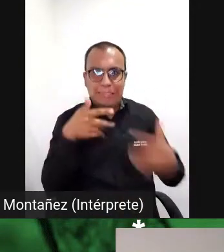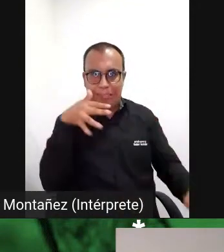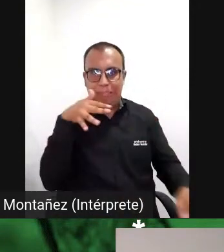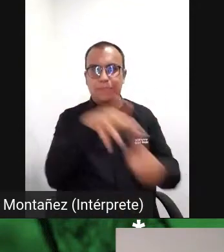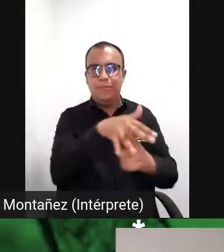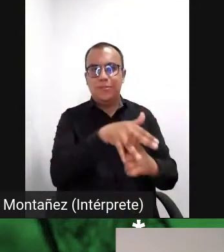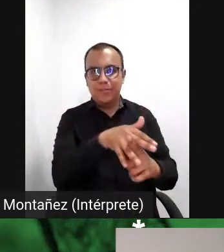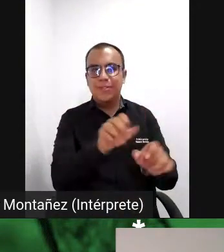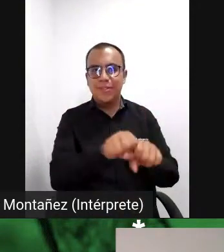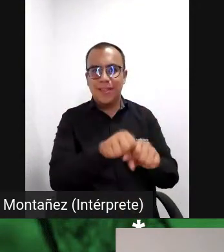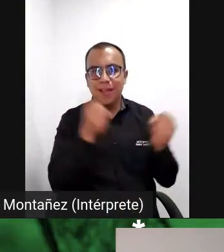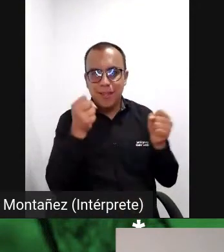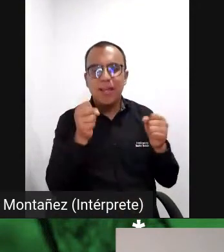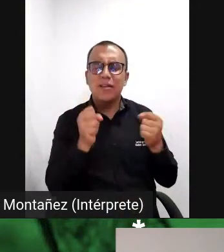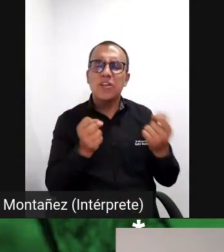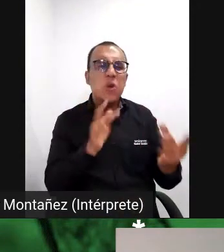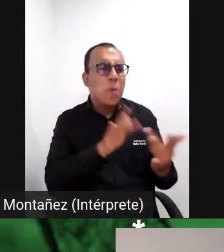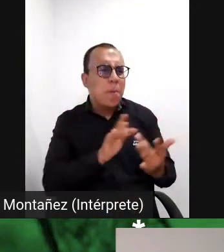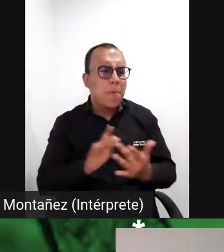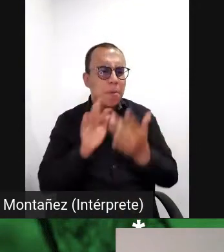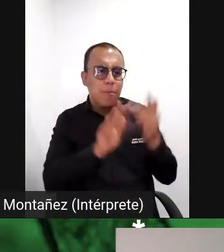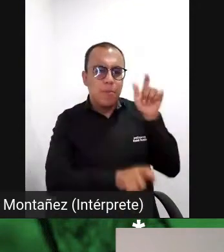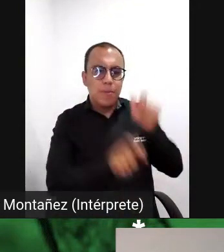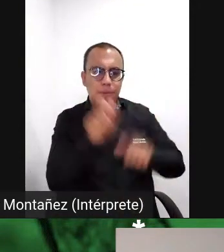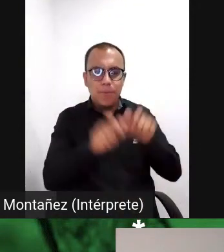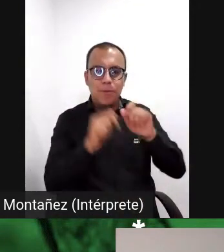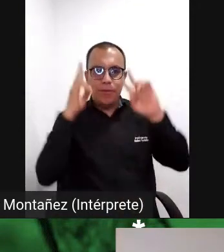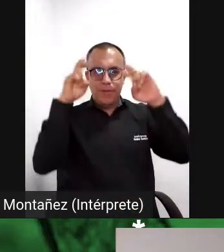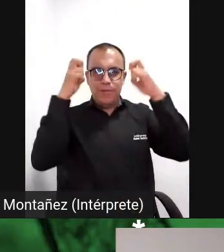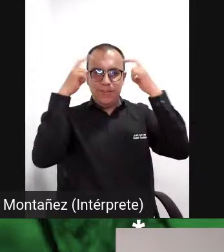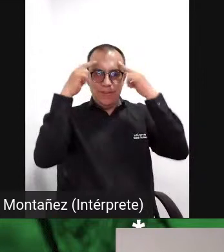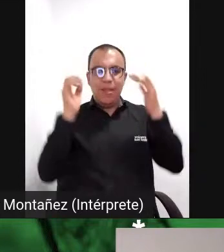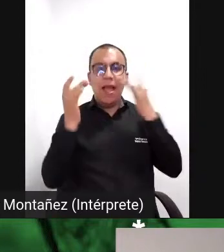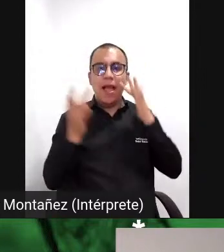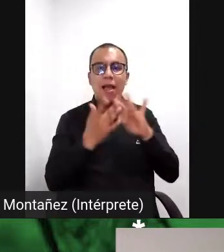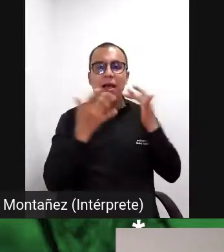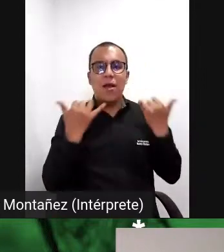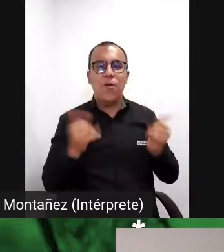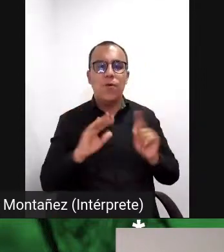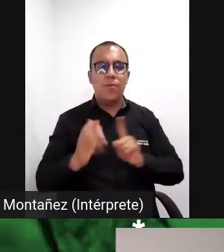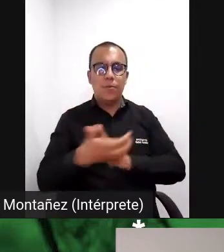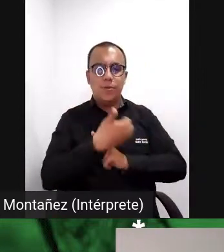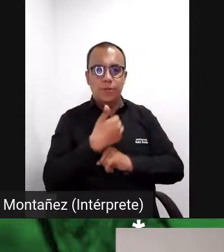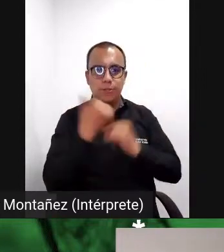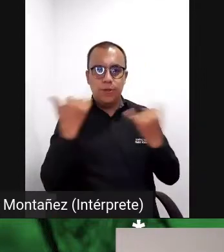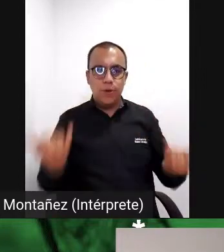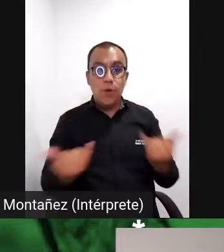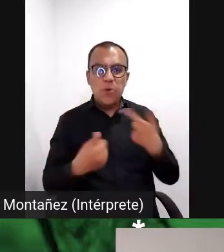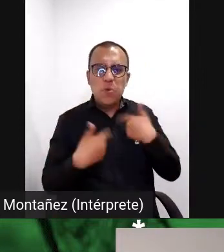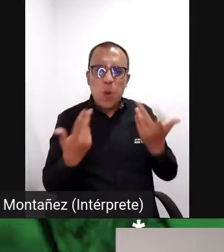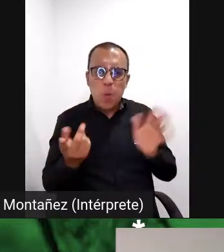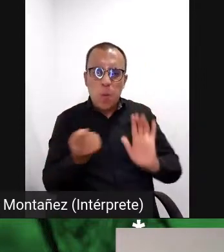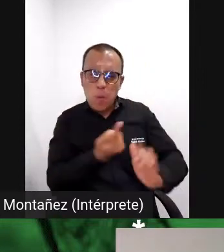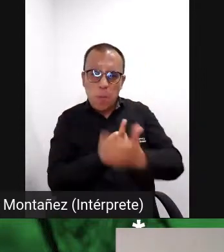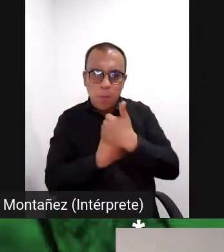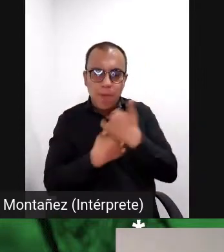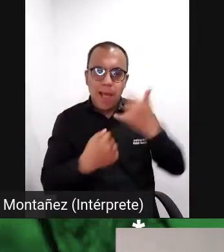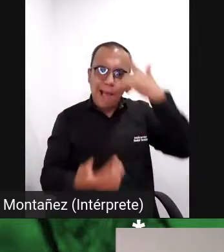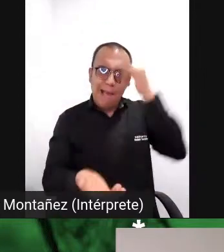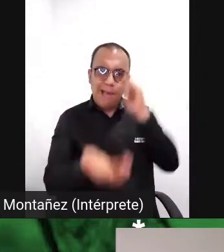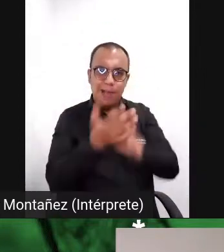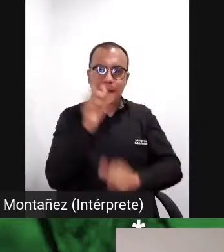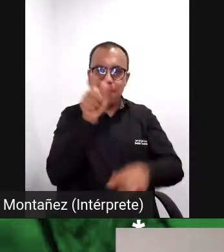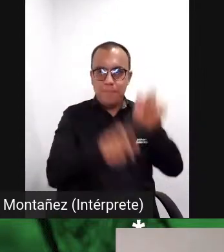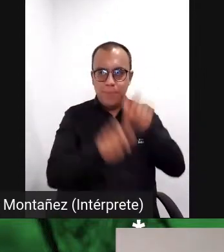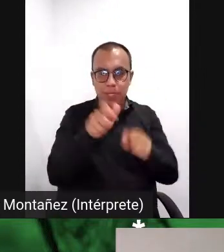idea de acercarnos a las personas al conocimiento de la fauna y a la protección de la fauna a través de las creencias de las personas. Por